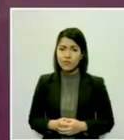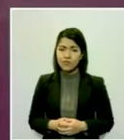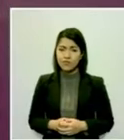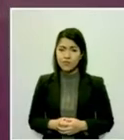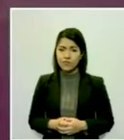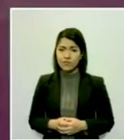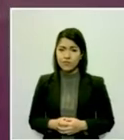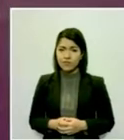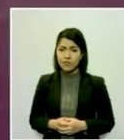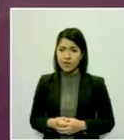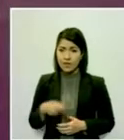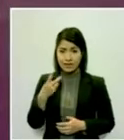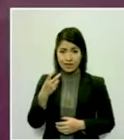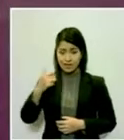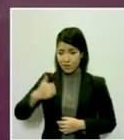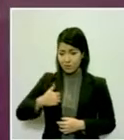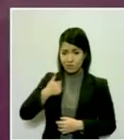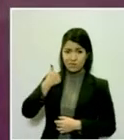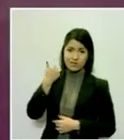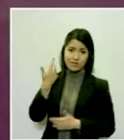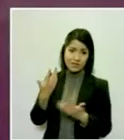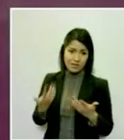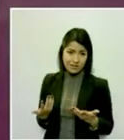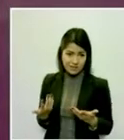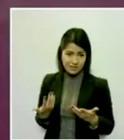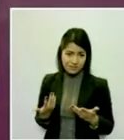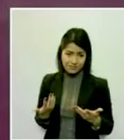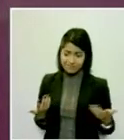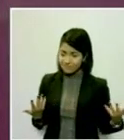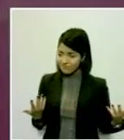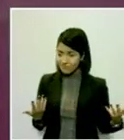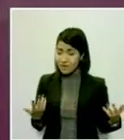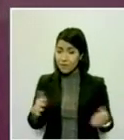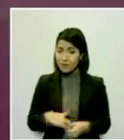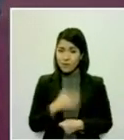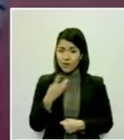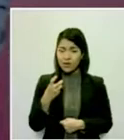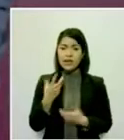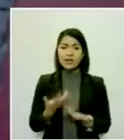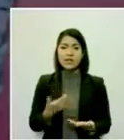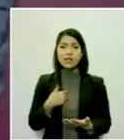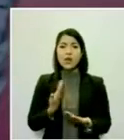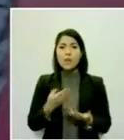un abuso. Y entonces son